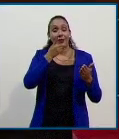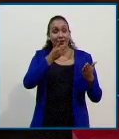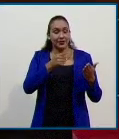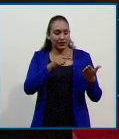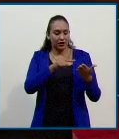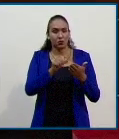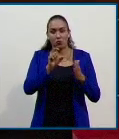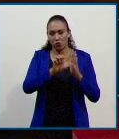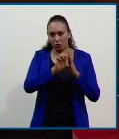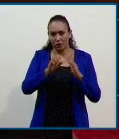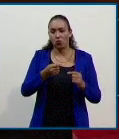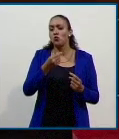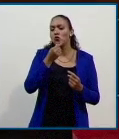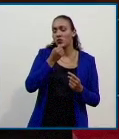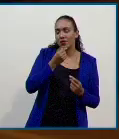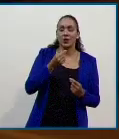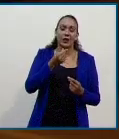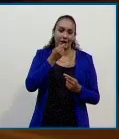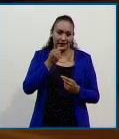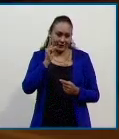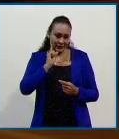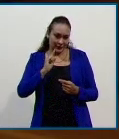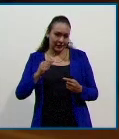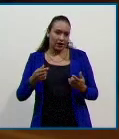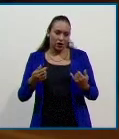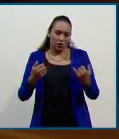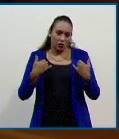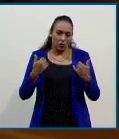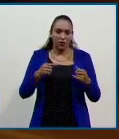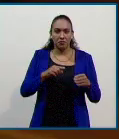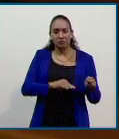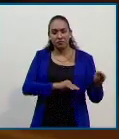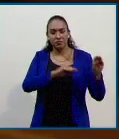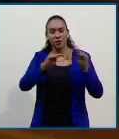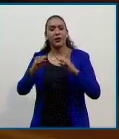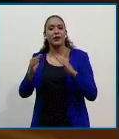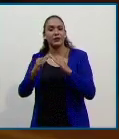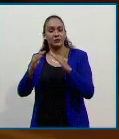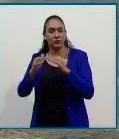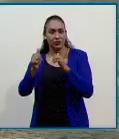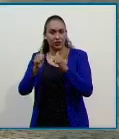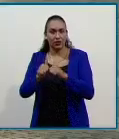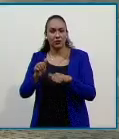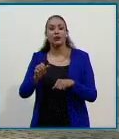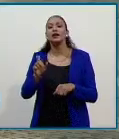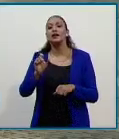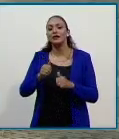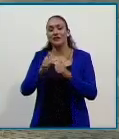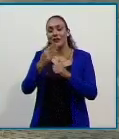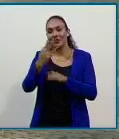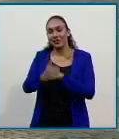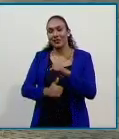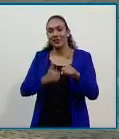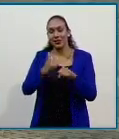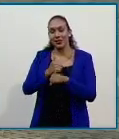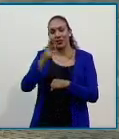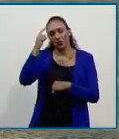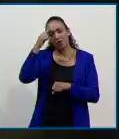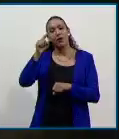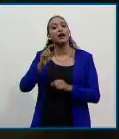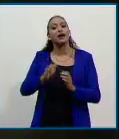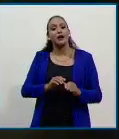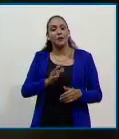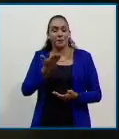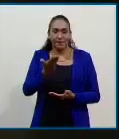nacional de una niña, niño o adolescente a su hogar habitual solo podría negarse cuando hubieran transcurrido más de 3 años desde que fue presentada